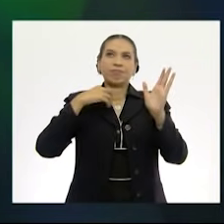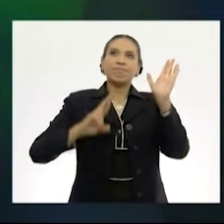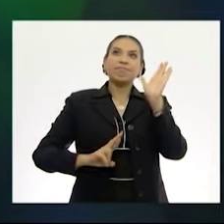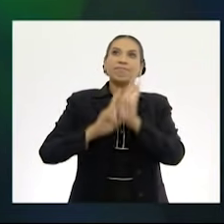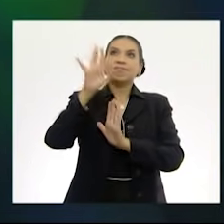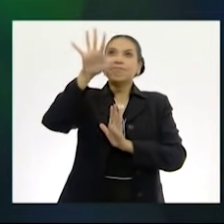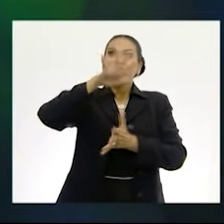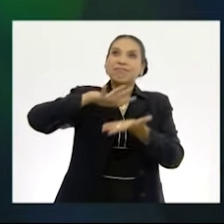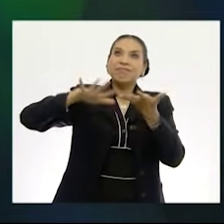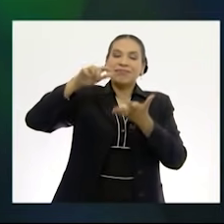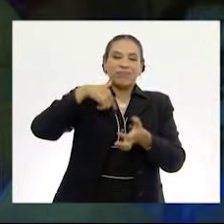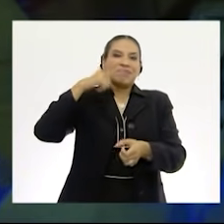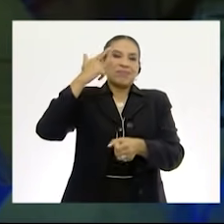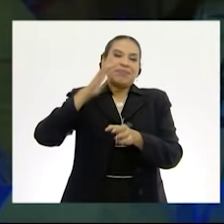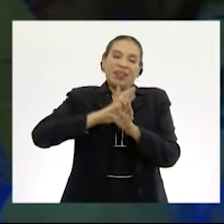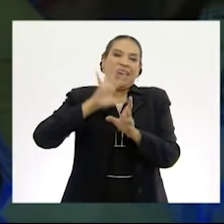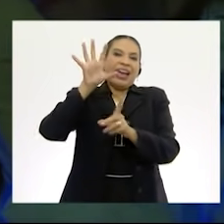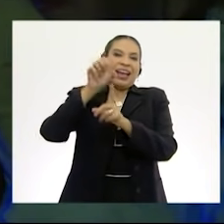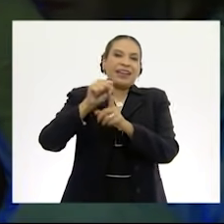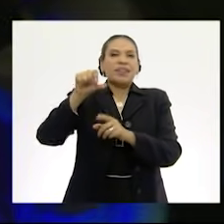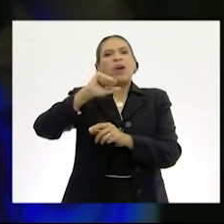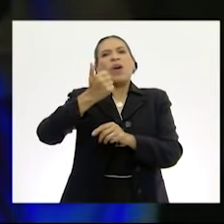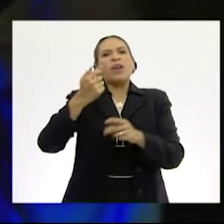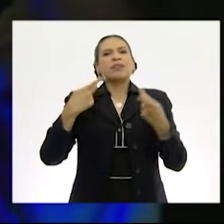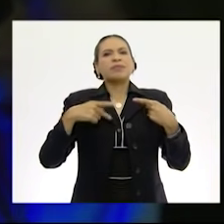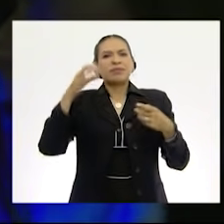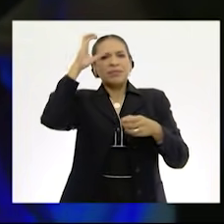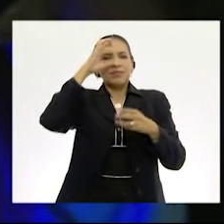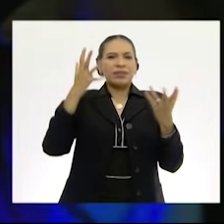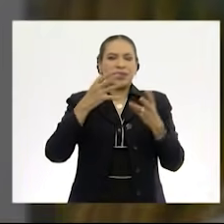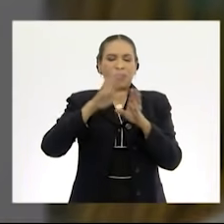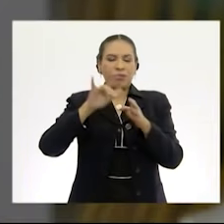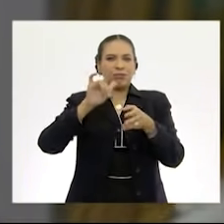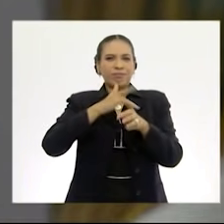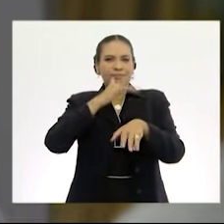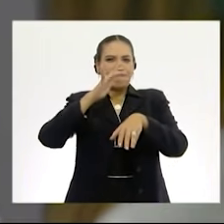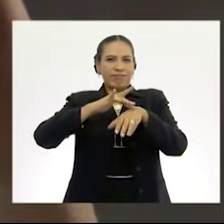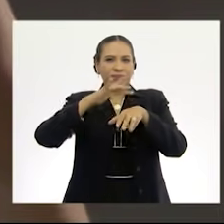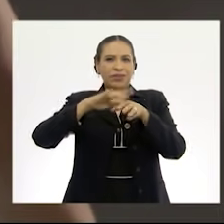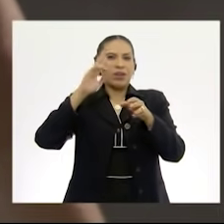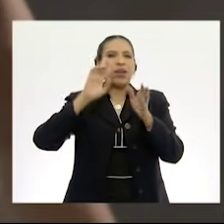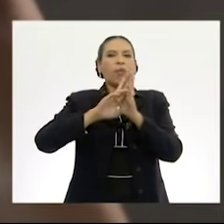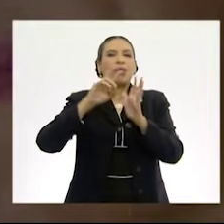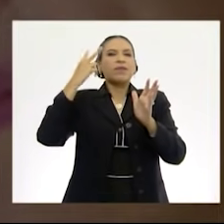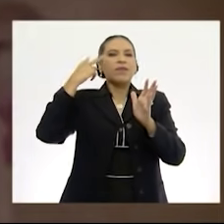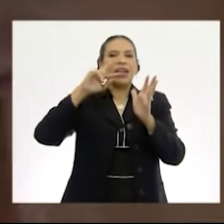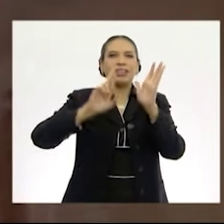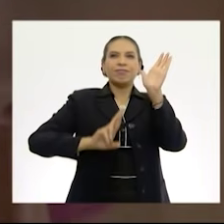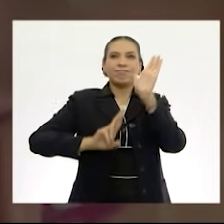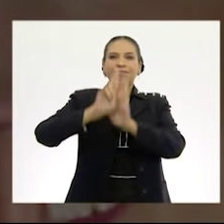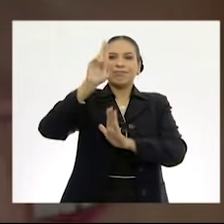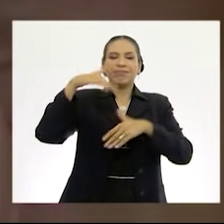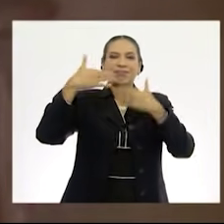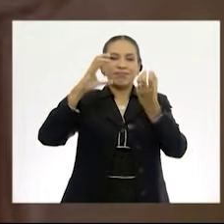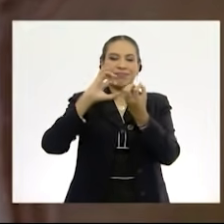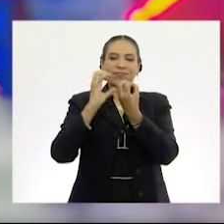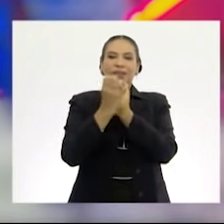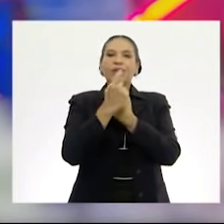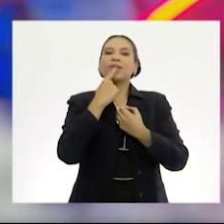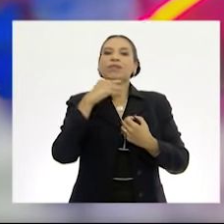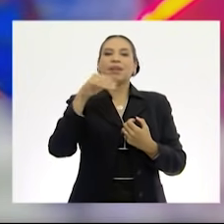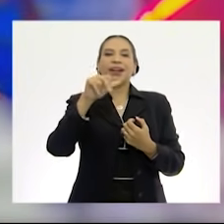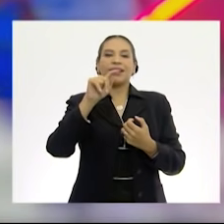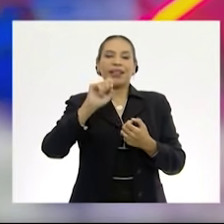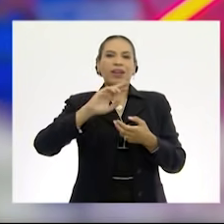y lo logré. Así que junto con otros científicos creamos un sensor que viajará en las próximas misiones que llegarán hasta Marte.